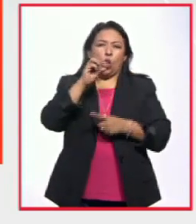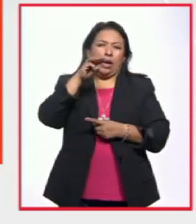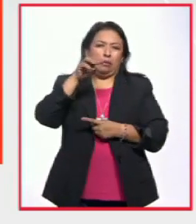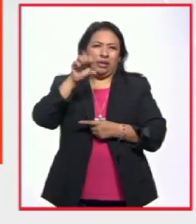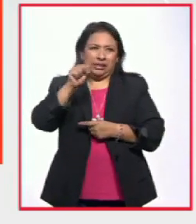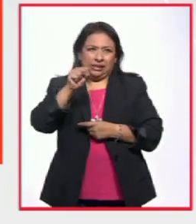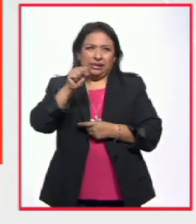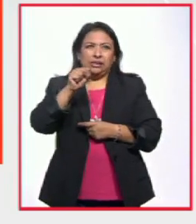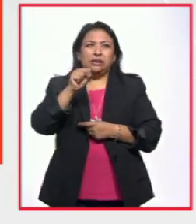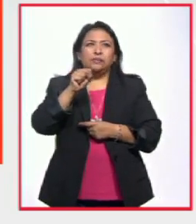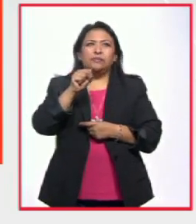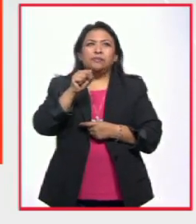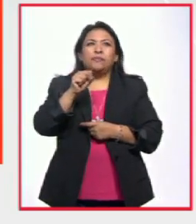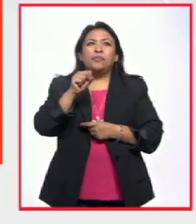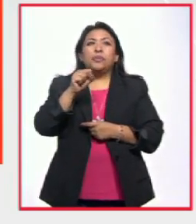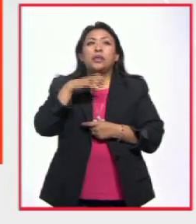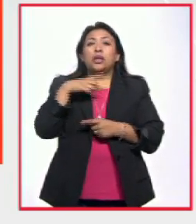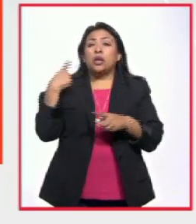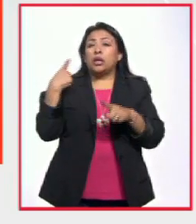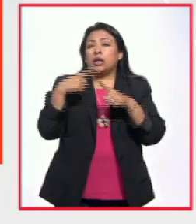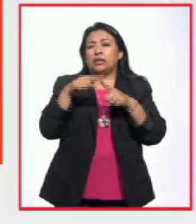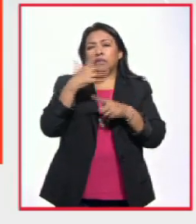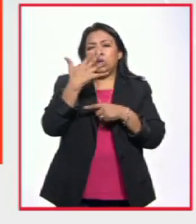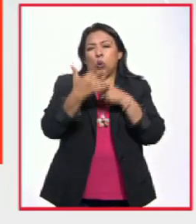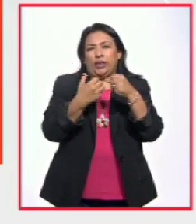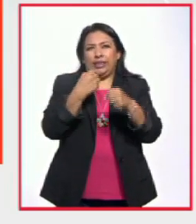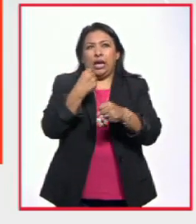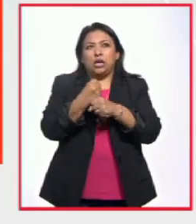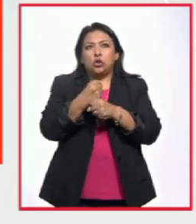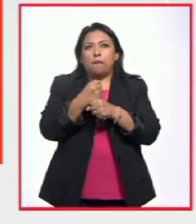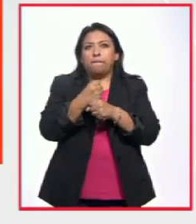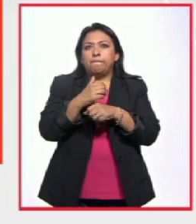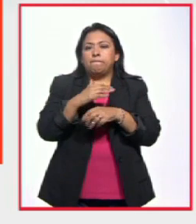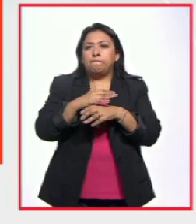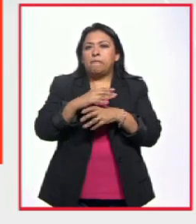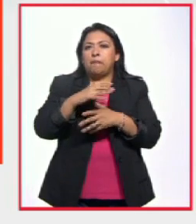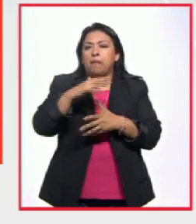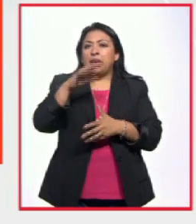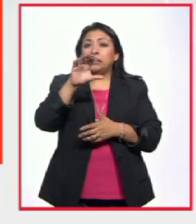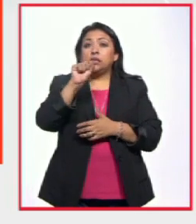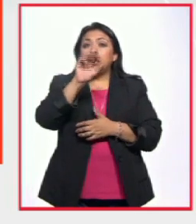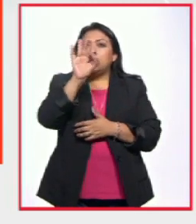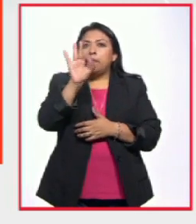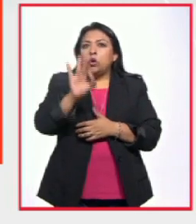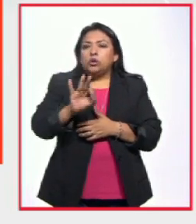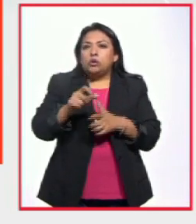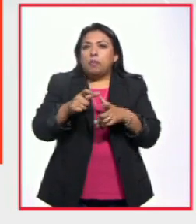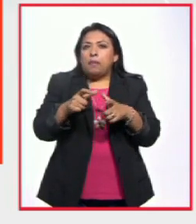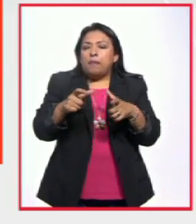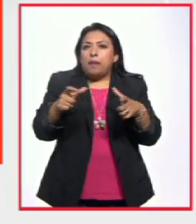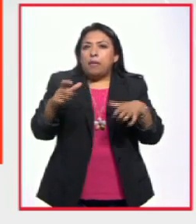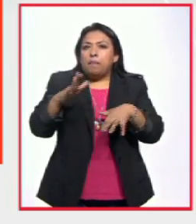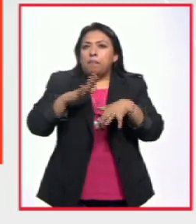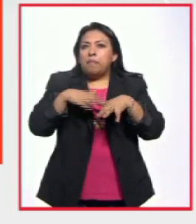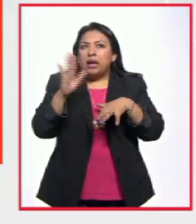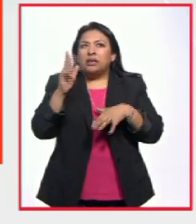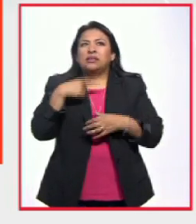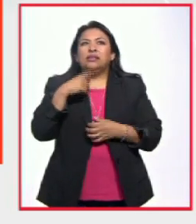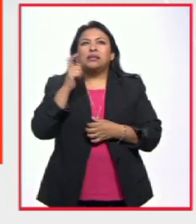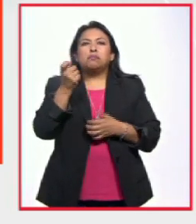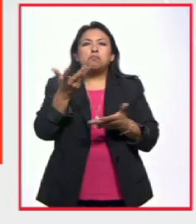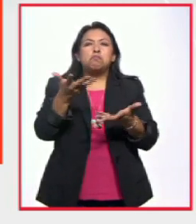de la Salud. En los últimos 50 años ha aumentado un 60%. Estamos hablando de que